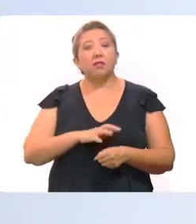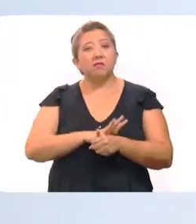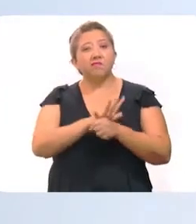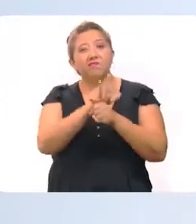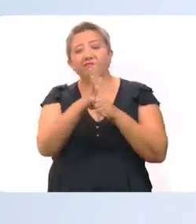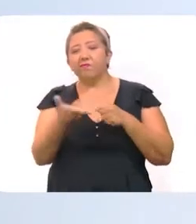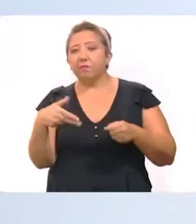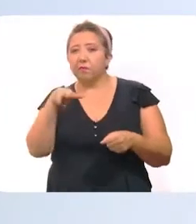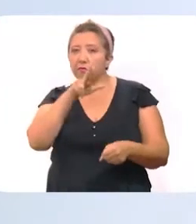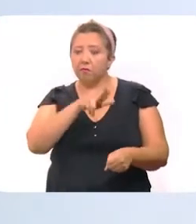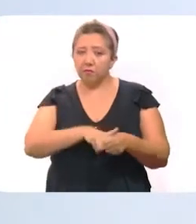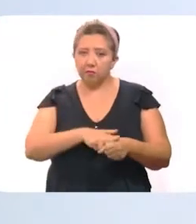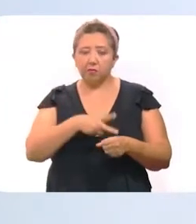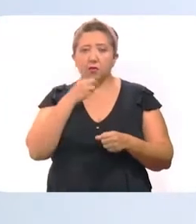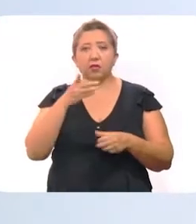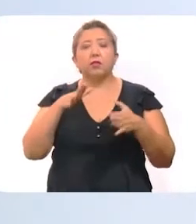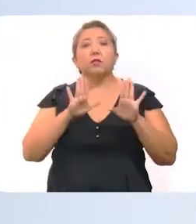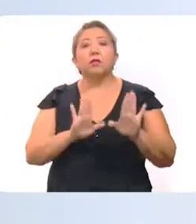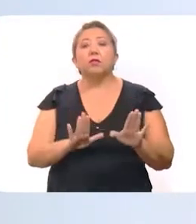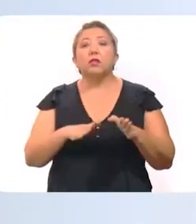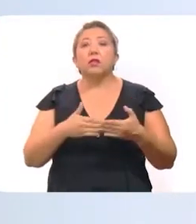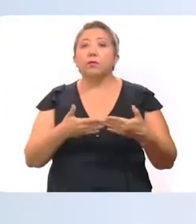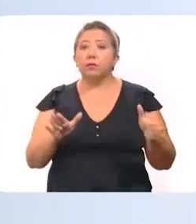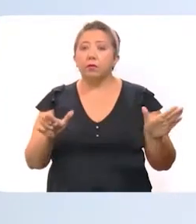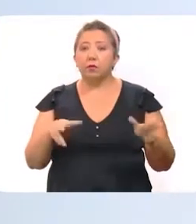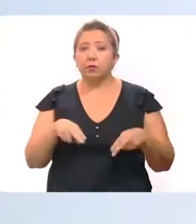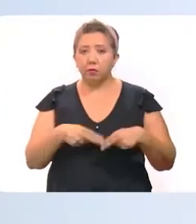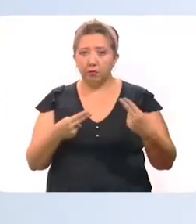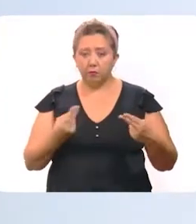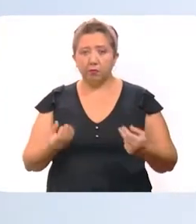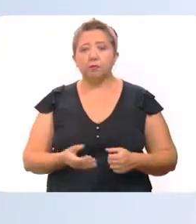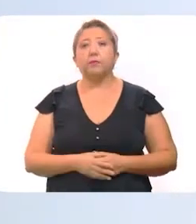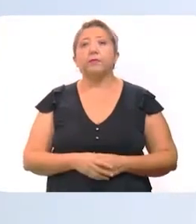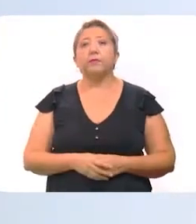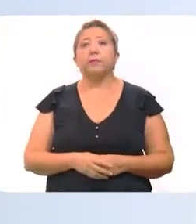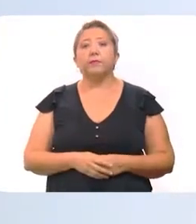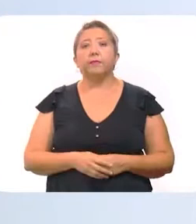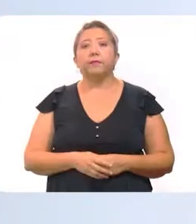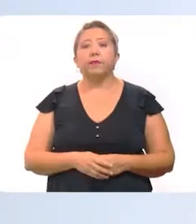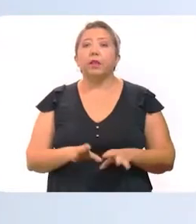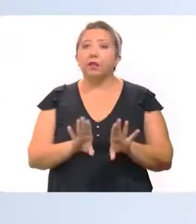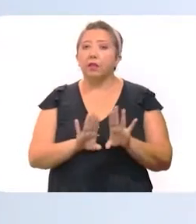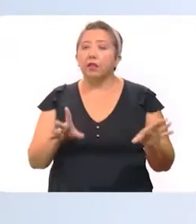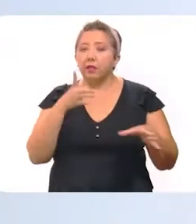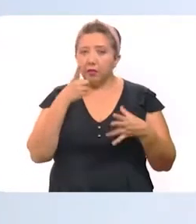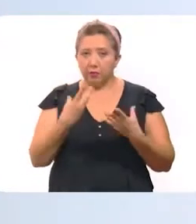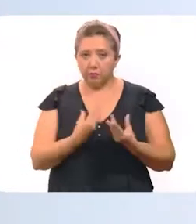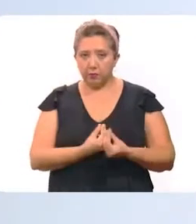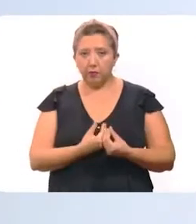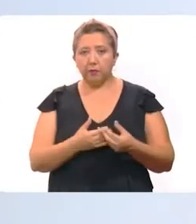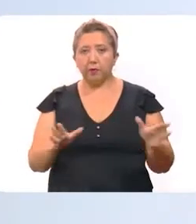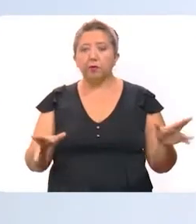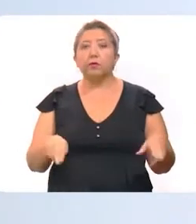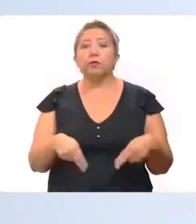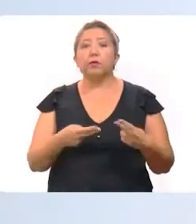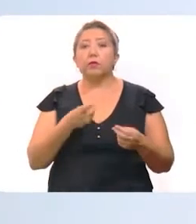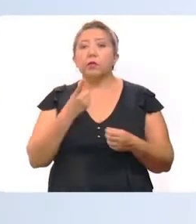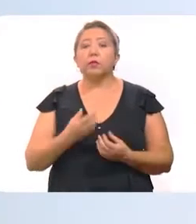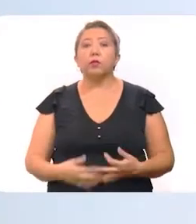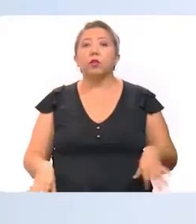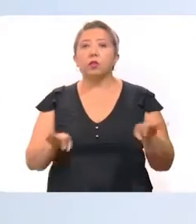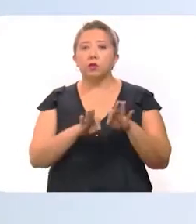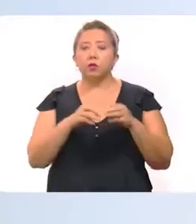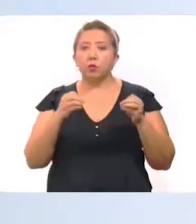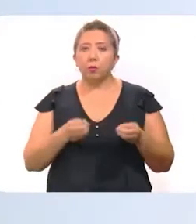nuestra capacidad hospitalaria e interrumpir el proceso de reactivación económica. Como hemos señalado, en la reapertura económica los datos